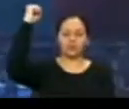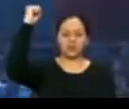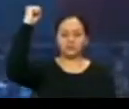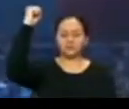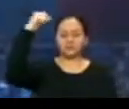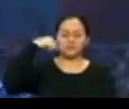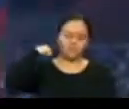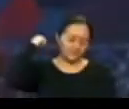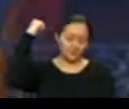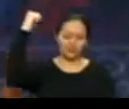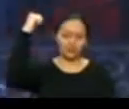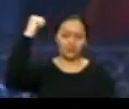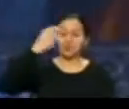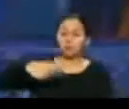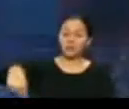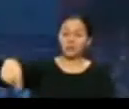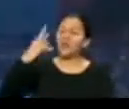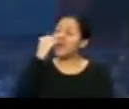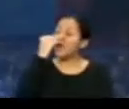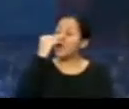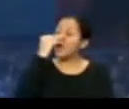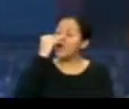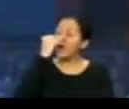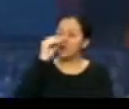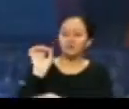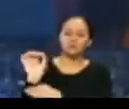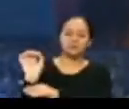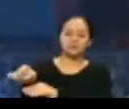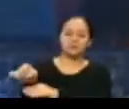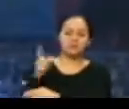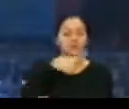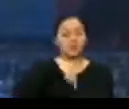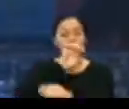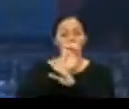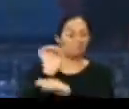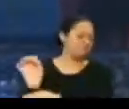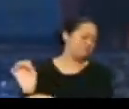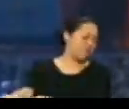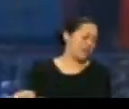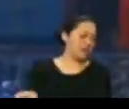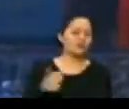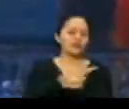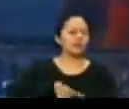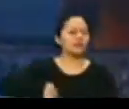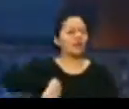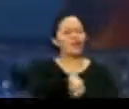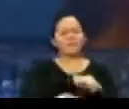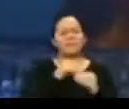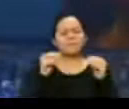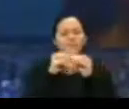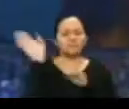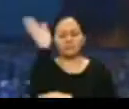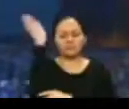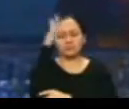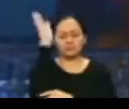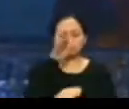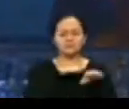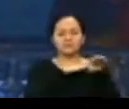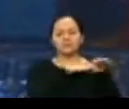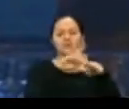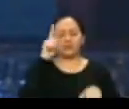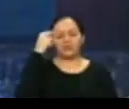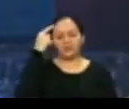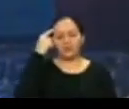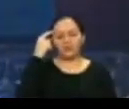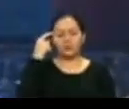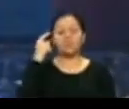Nadie les hizo caso. A lo largo y ancho del país somos muchísimos más, pero